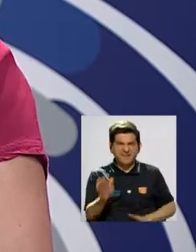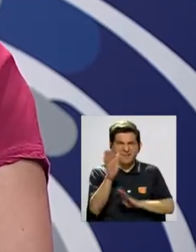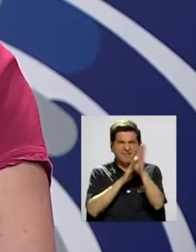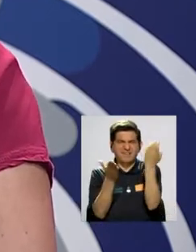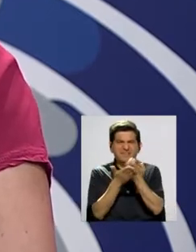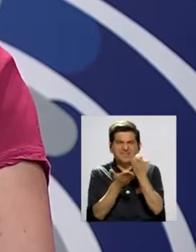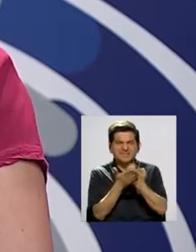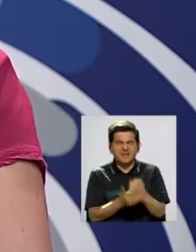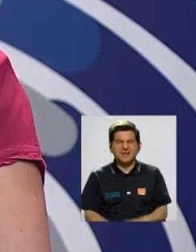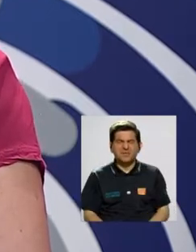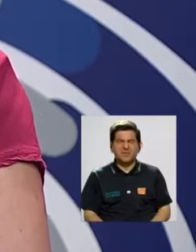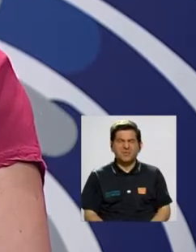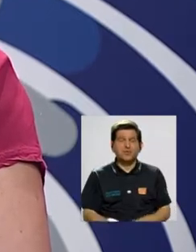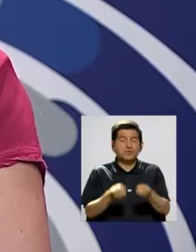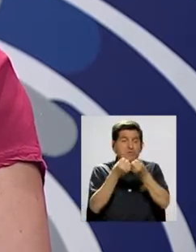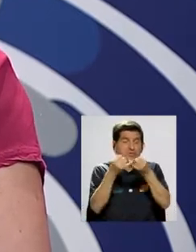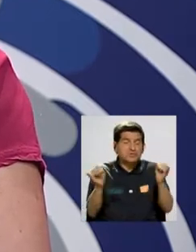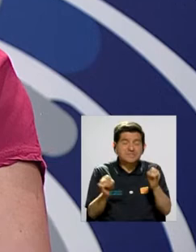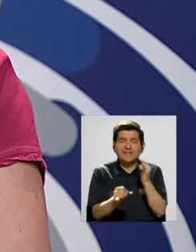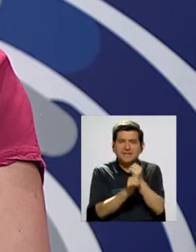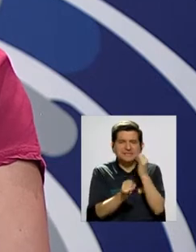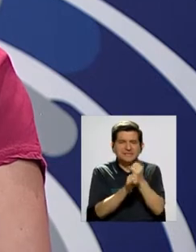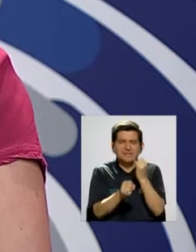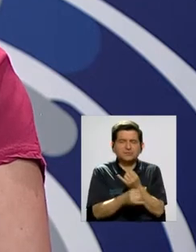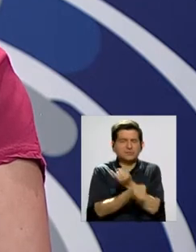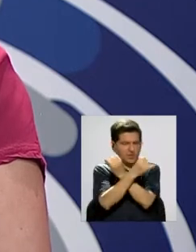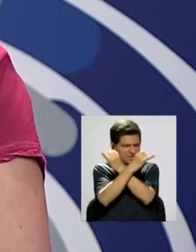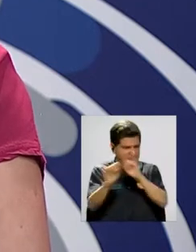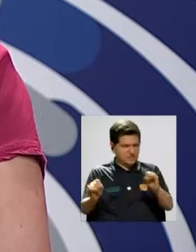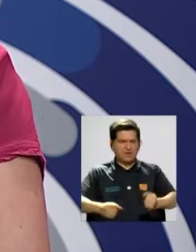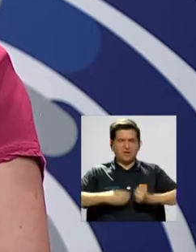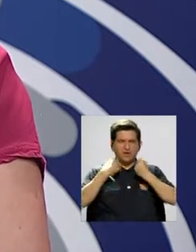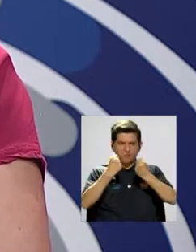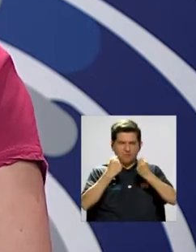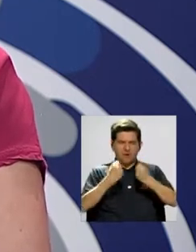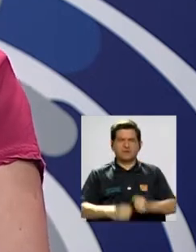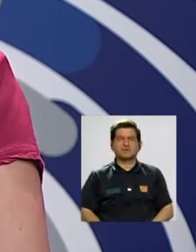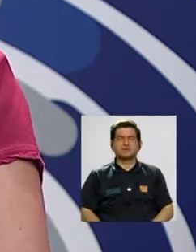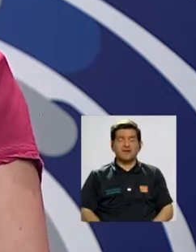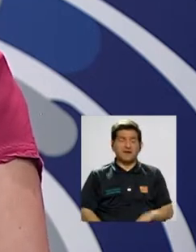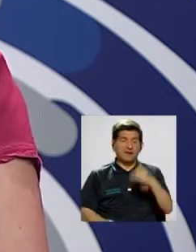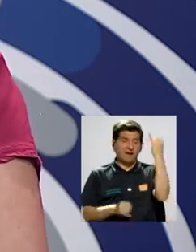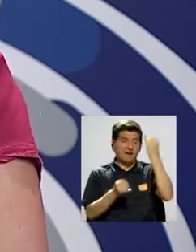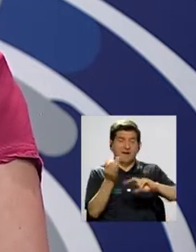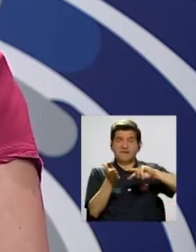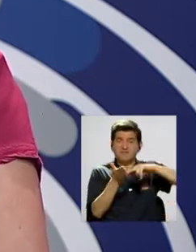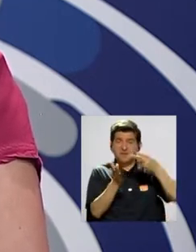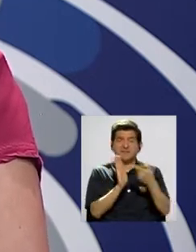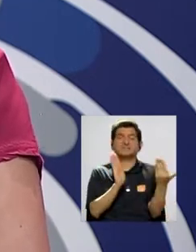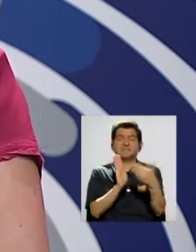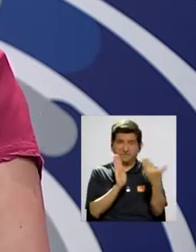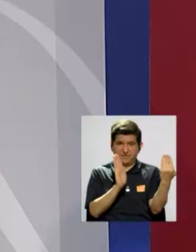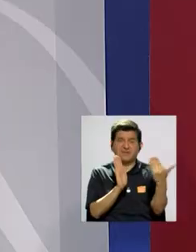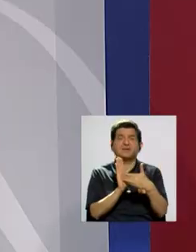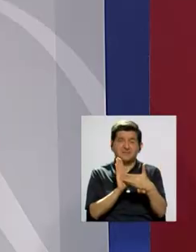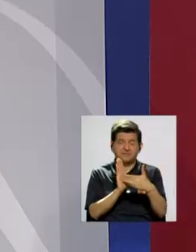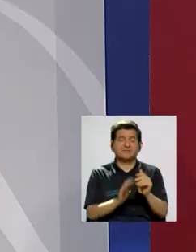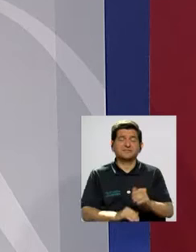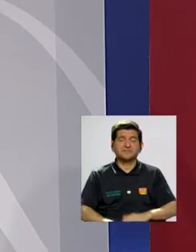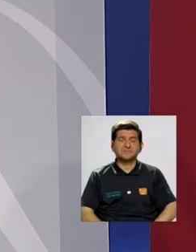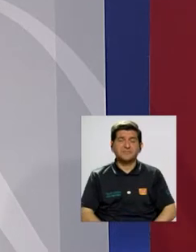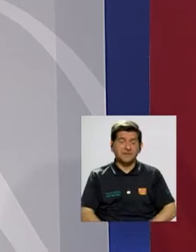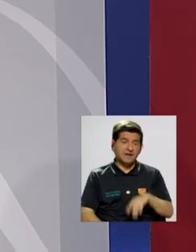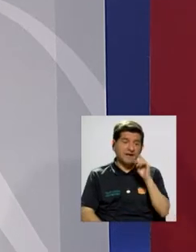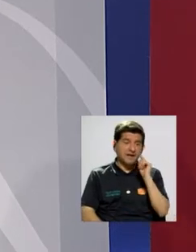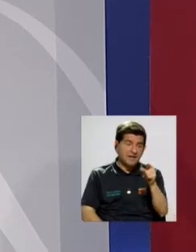económico sin una institucionalidad independiente, fuerte, sólida, realmente al final termina pasándonos la factura. Y creo que ese